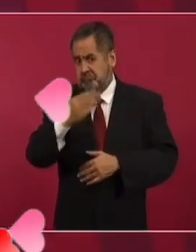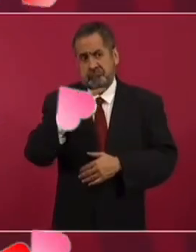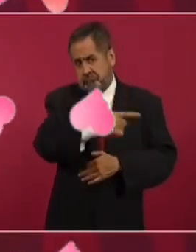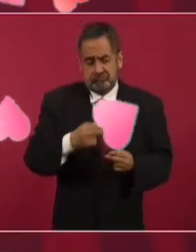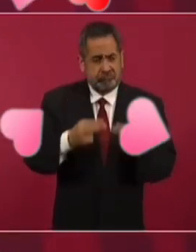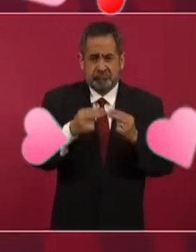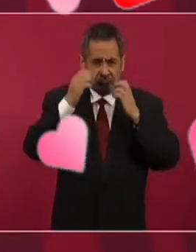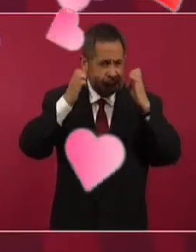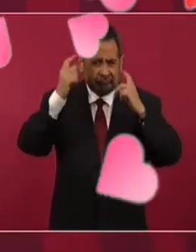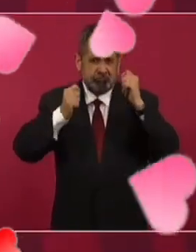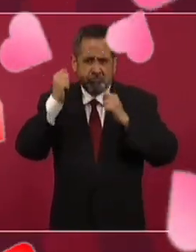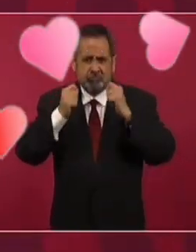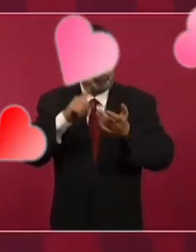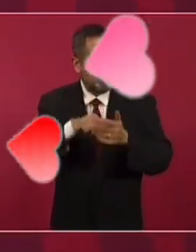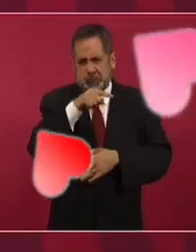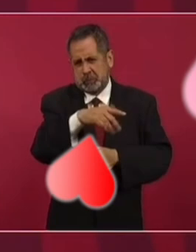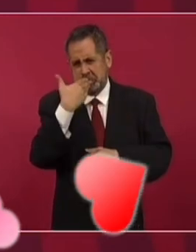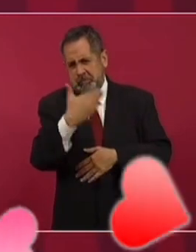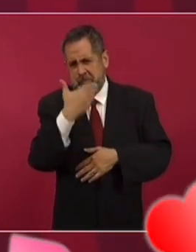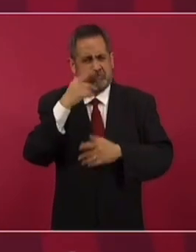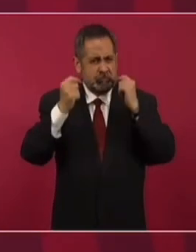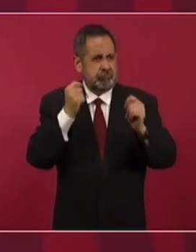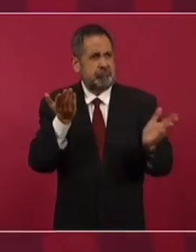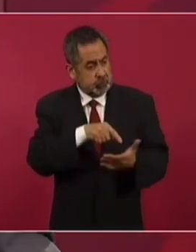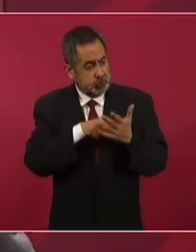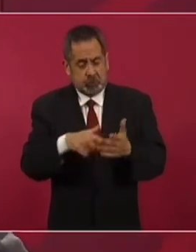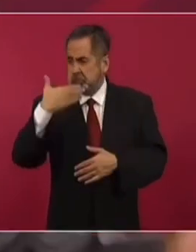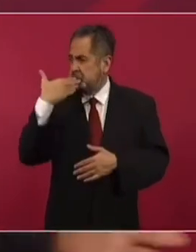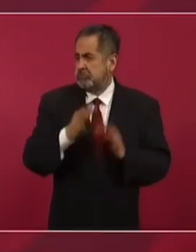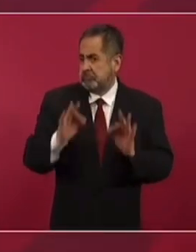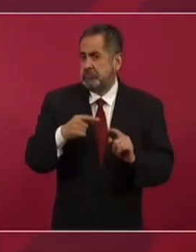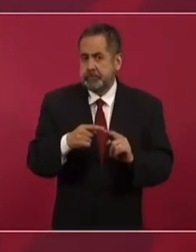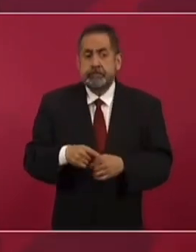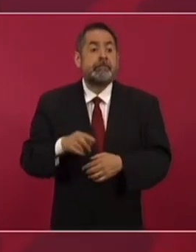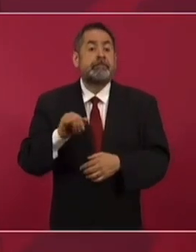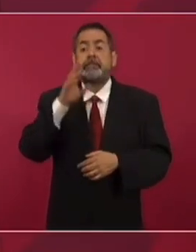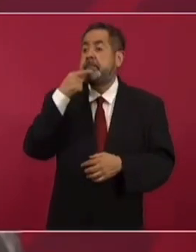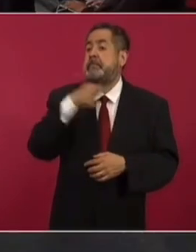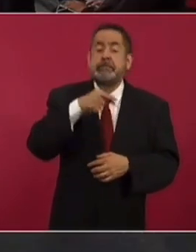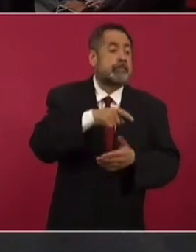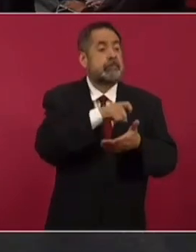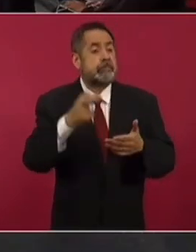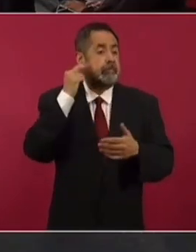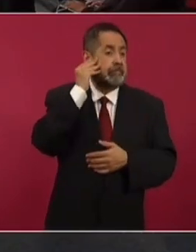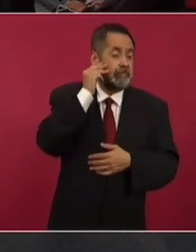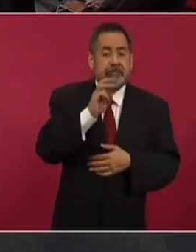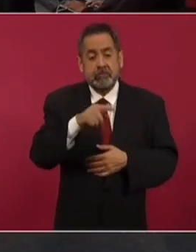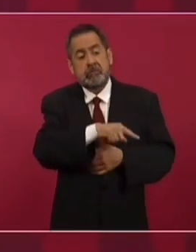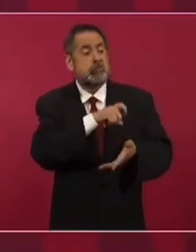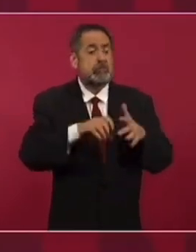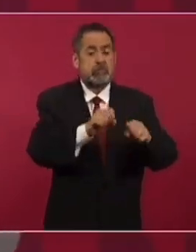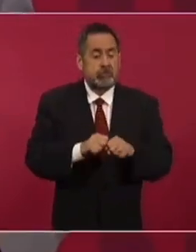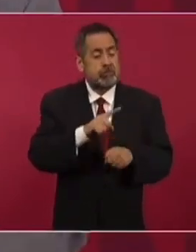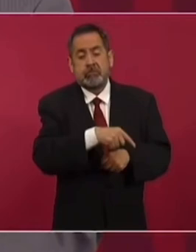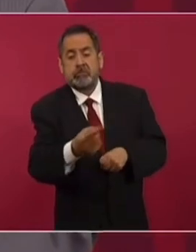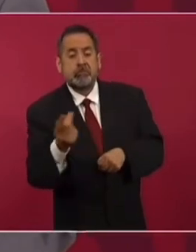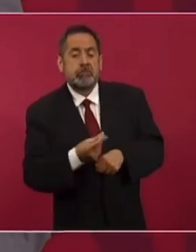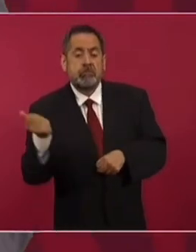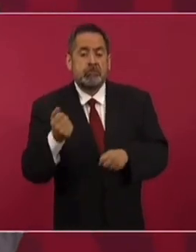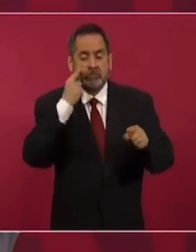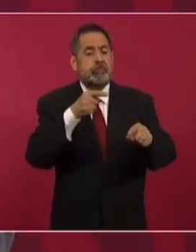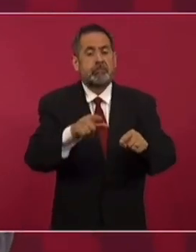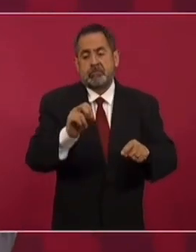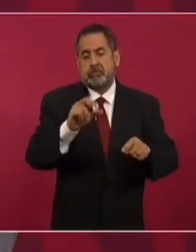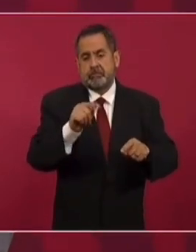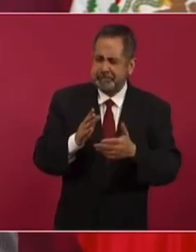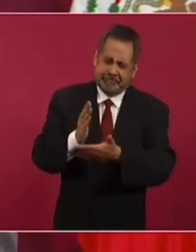empresario de turismo en México más exitoso. Ya va a comprar la W y va a correr